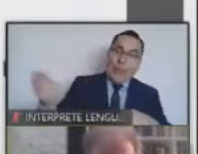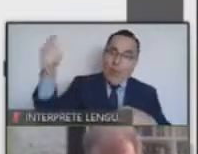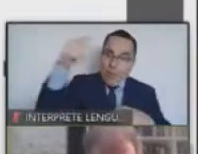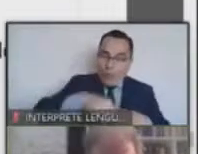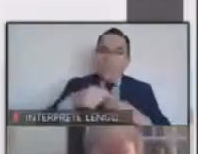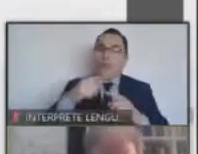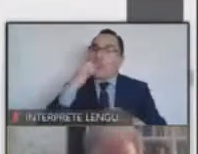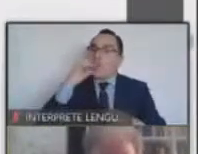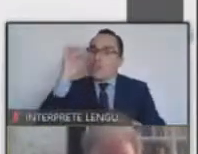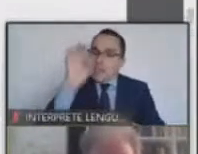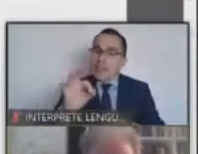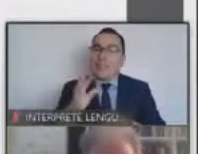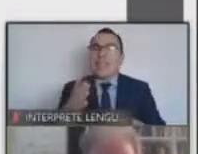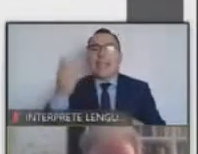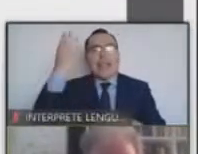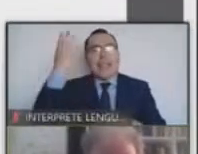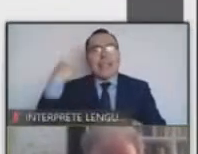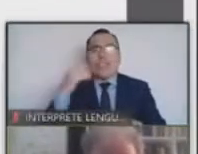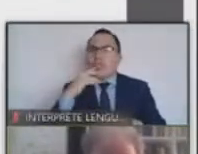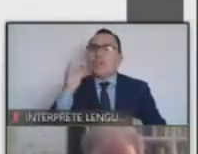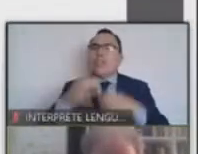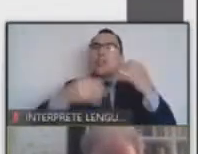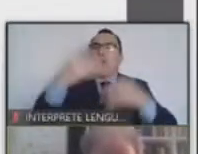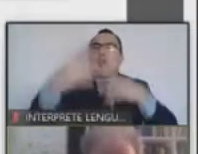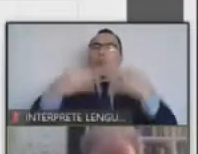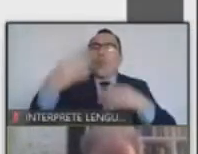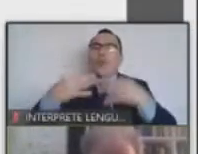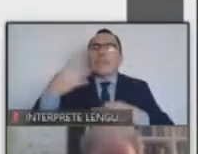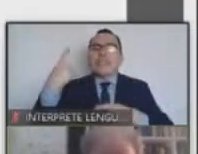afirmación del juez Brandeis,